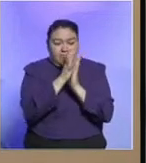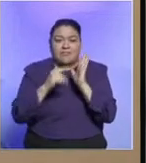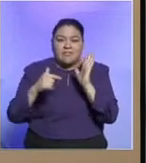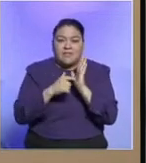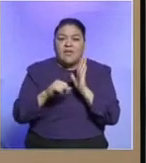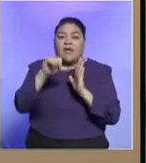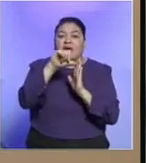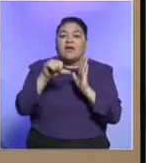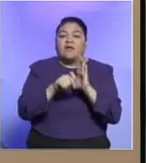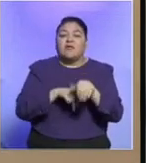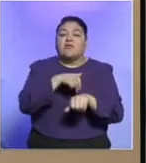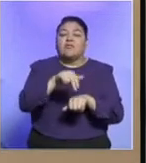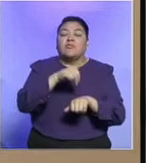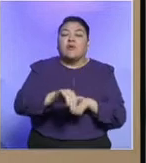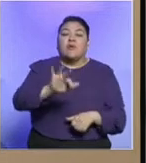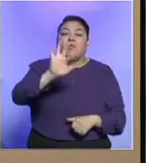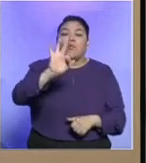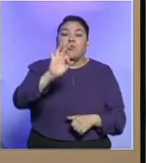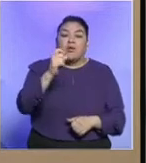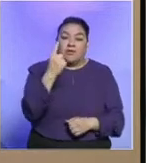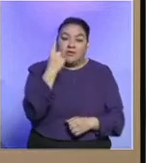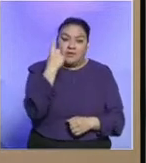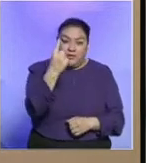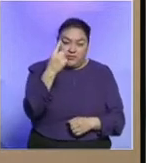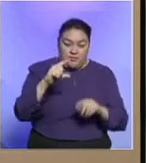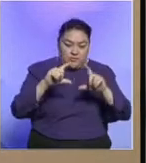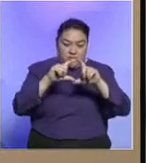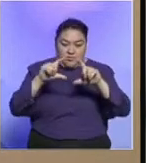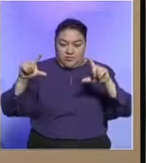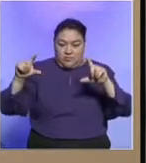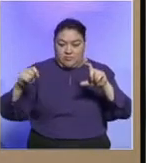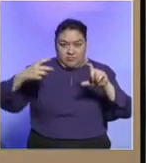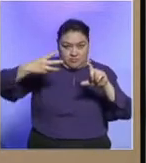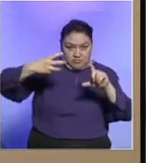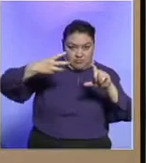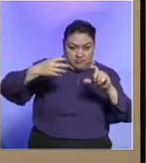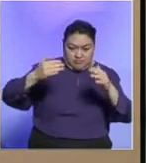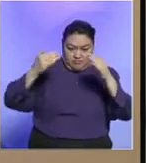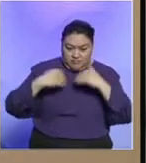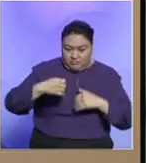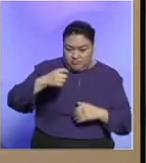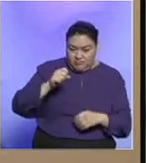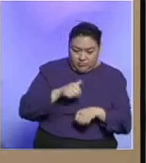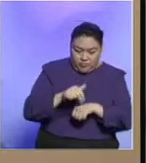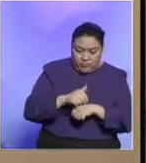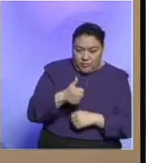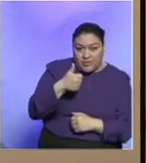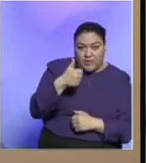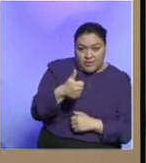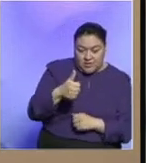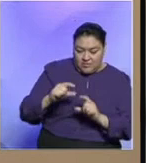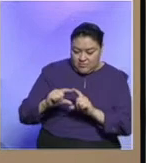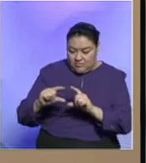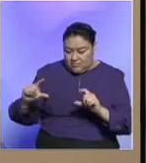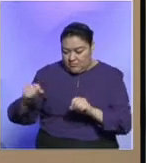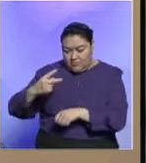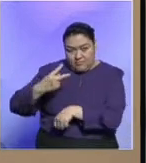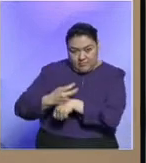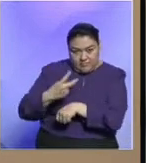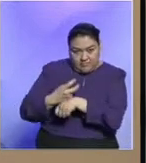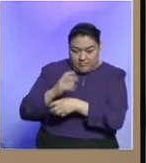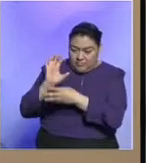el artículo 41, párrafo tercero, base sexta, segundo párrafo de